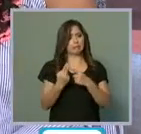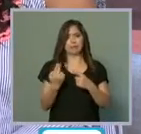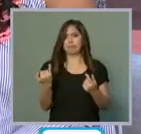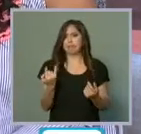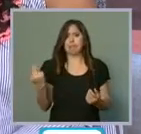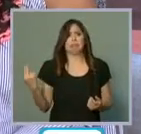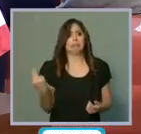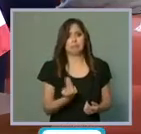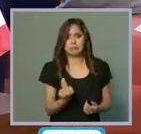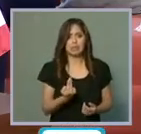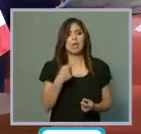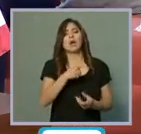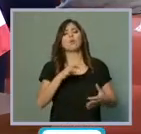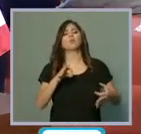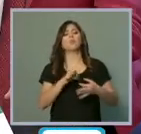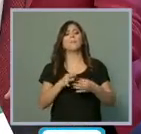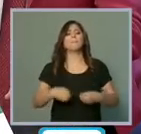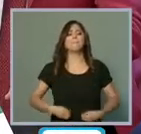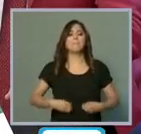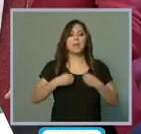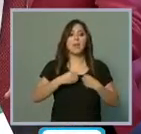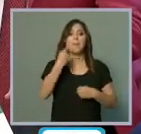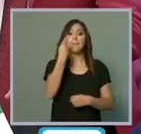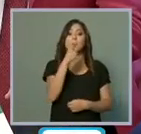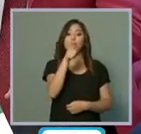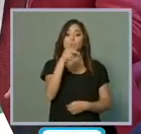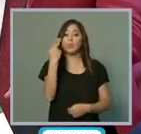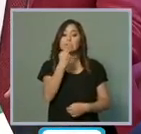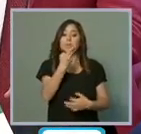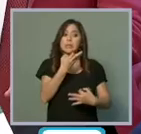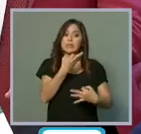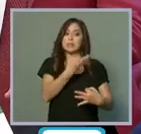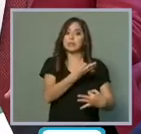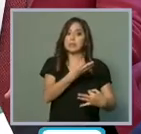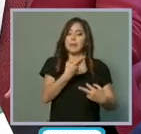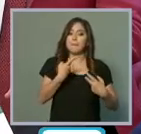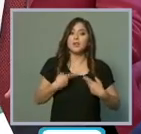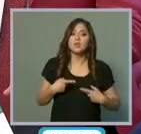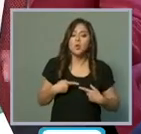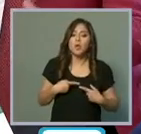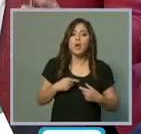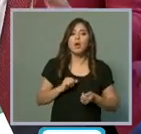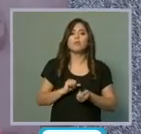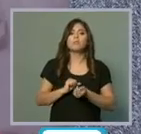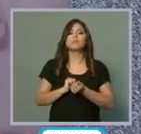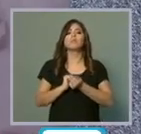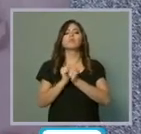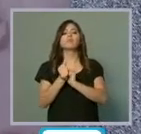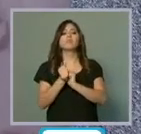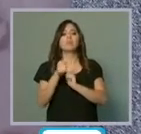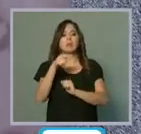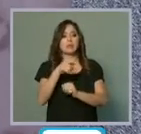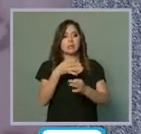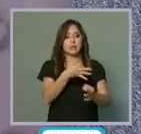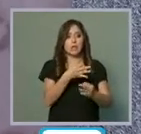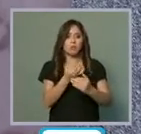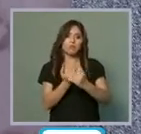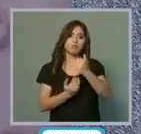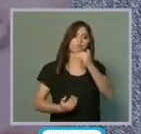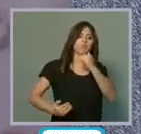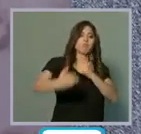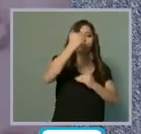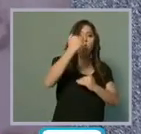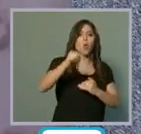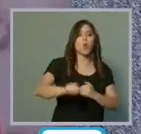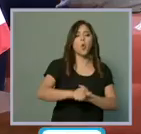parte de la vida. Y la dependencia, hay dependencias que te crecen, pero hay dependencias que te absorben. Hay un término por ahí que